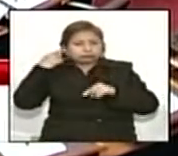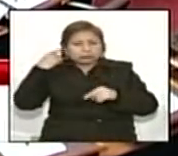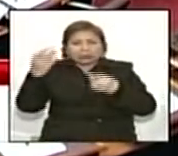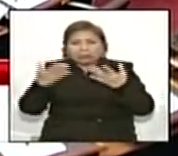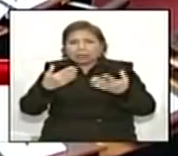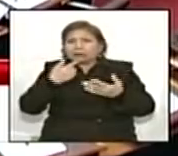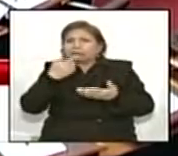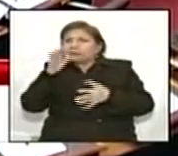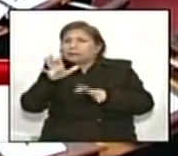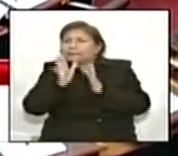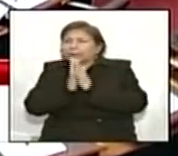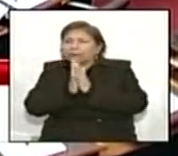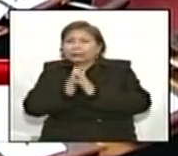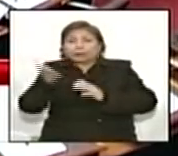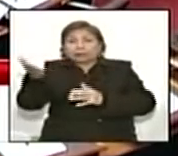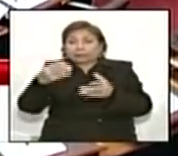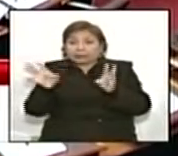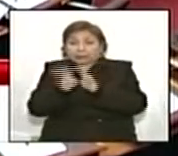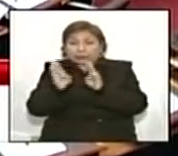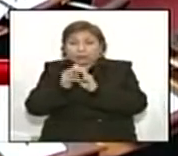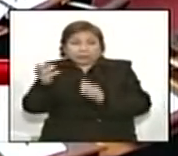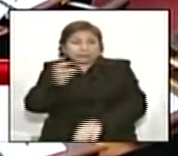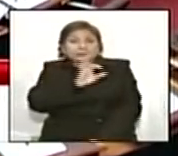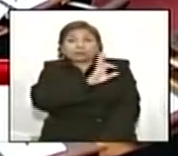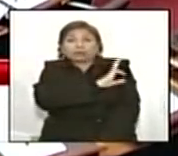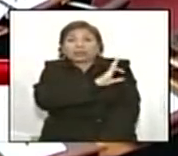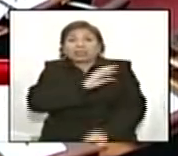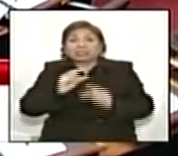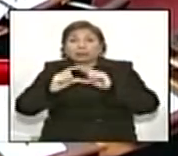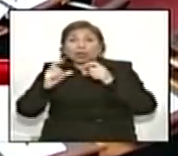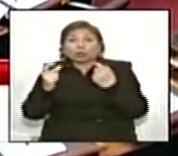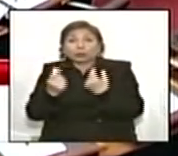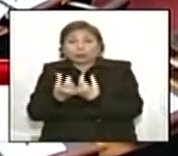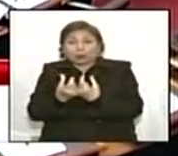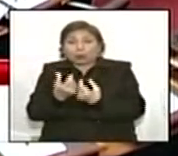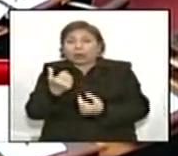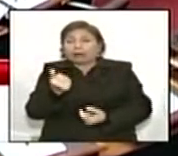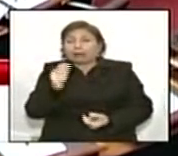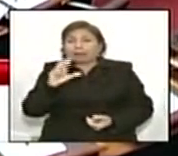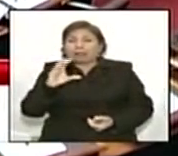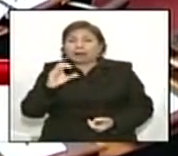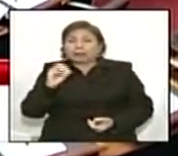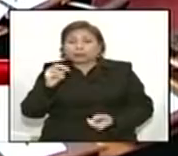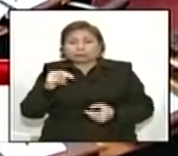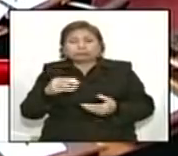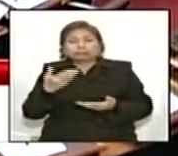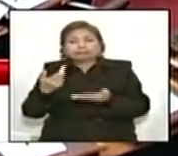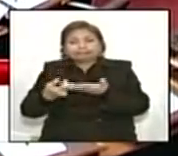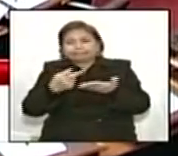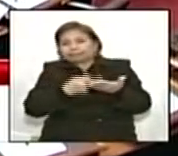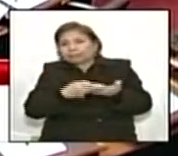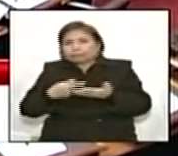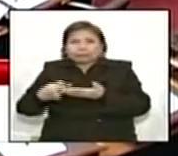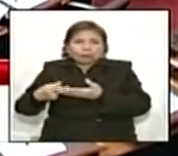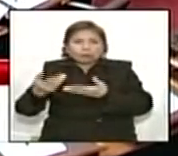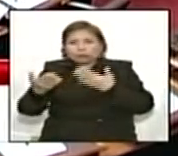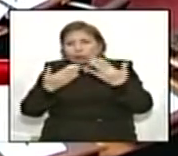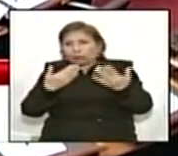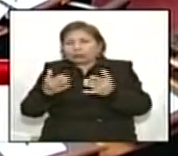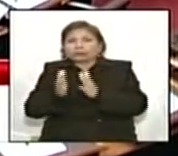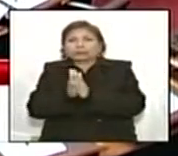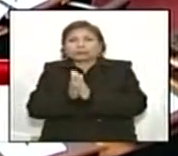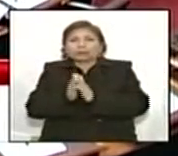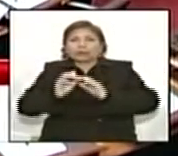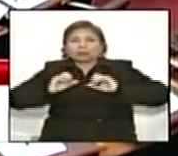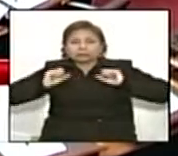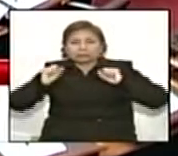votos, el presidente no se va a su casa, pero no va a quedar muy fortalecido políticamente. Sí, bueno, veamos, yo creo que